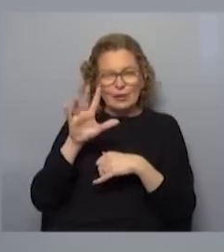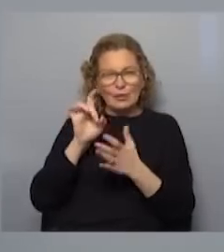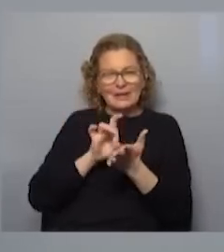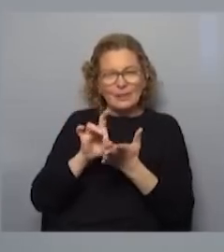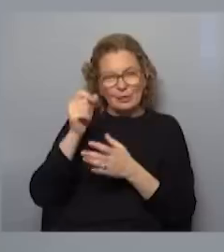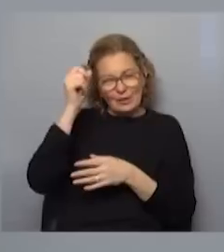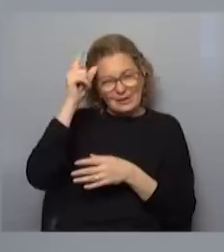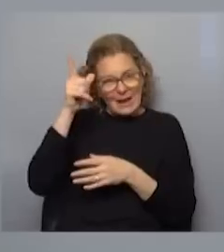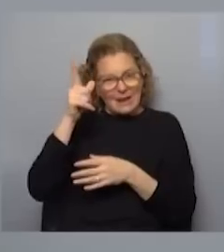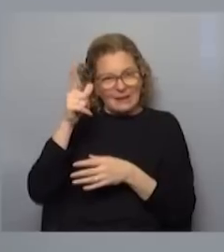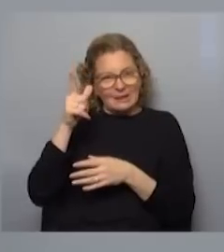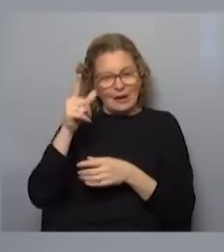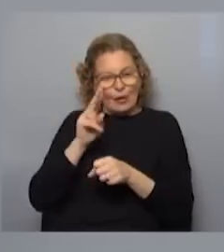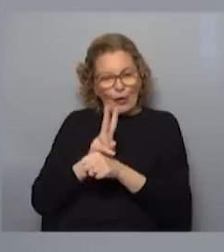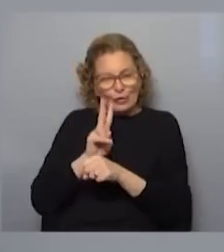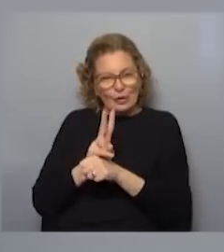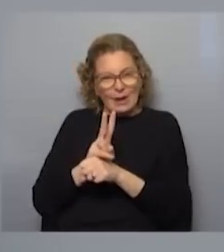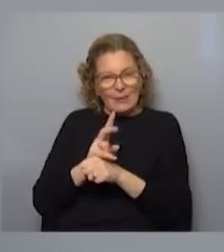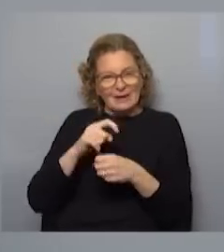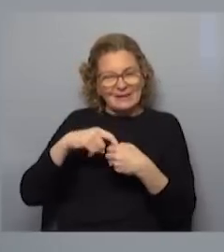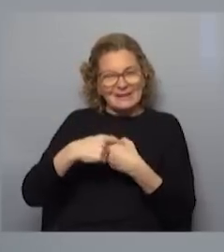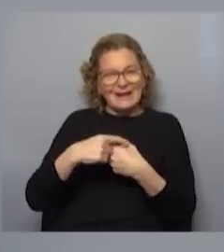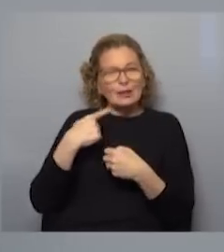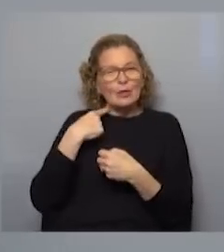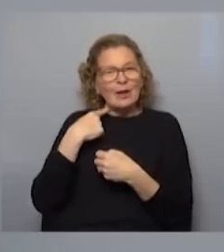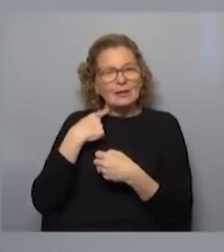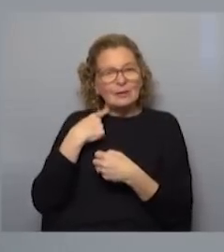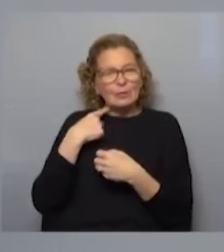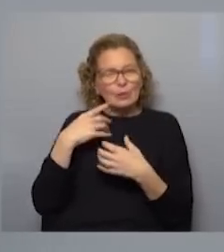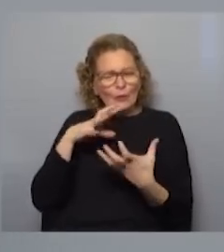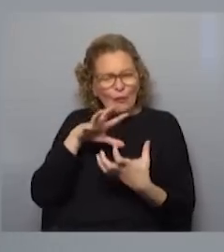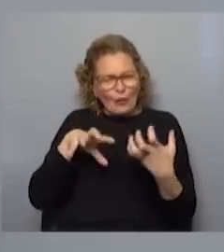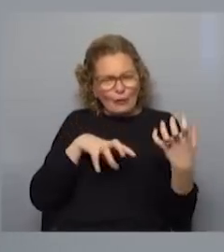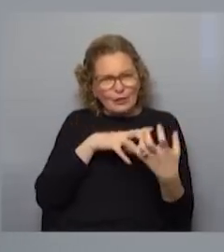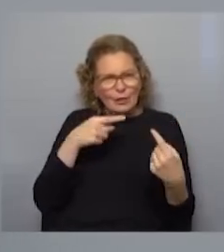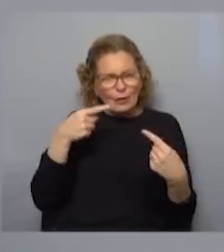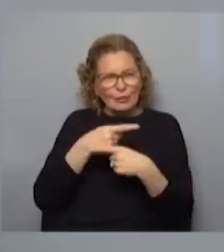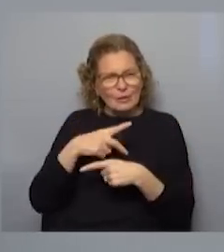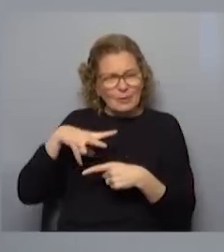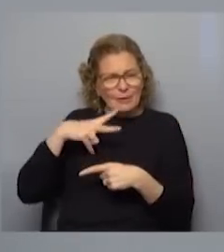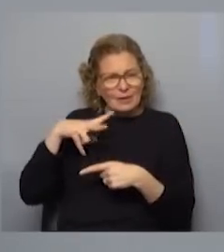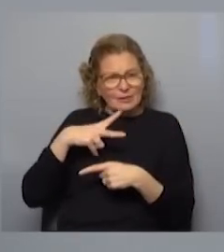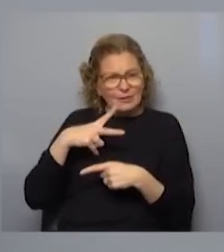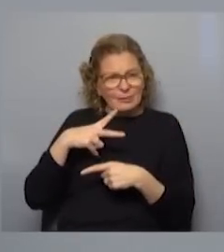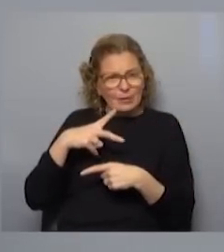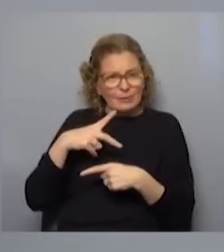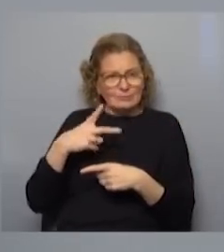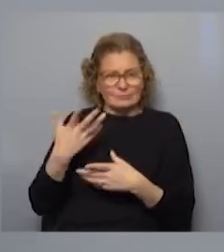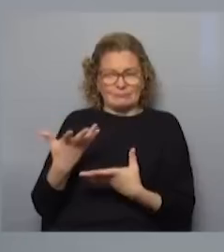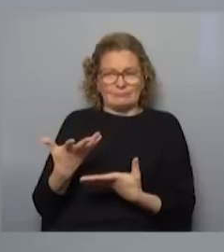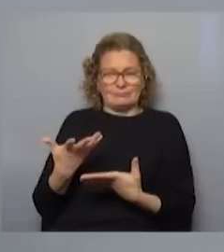servicios de inteligencia que controlaban al sindicato del gas cuando en un conflicto contra una privatización contra una transnacional